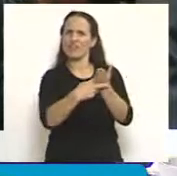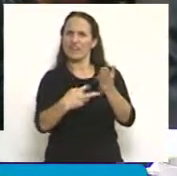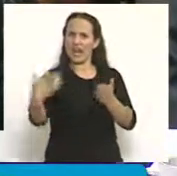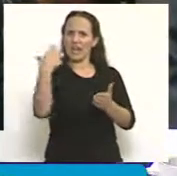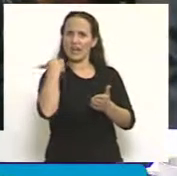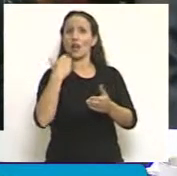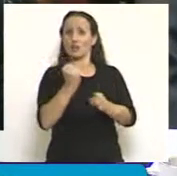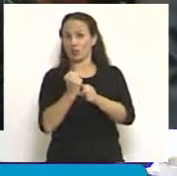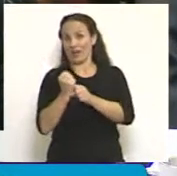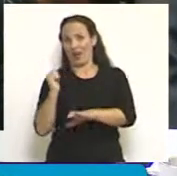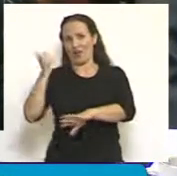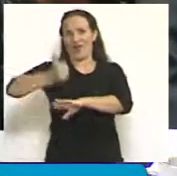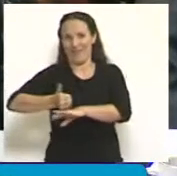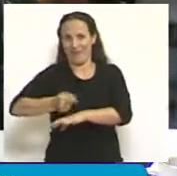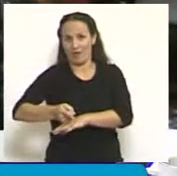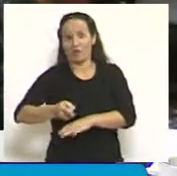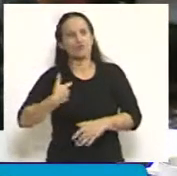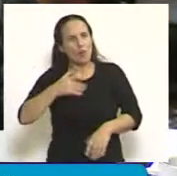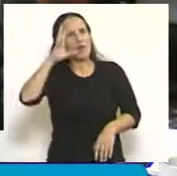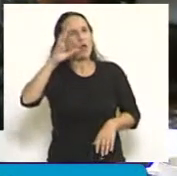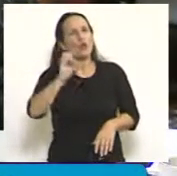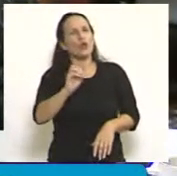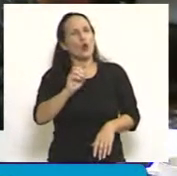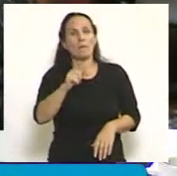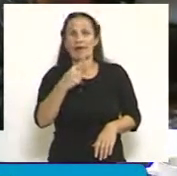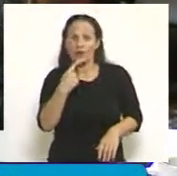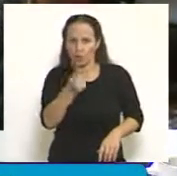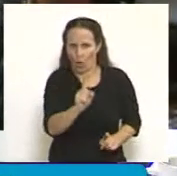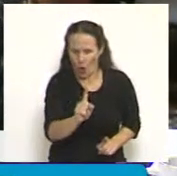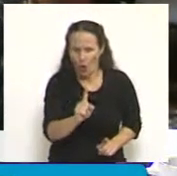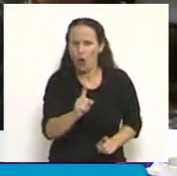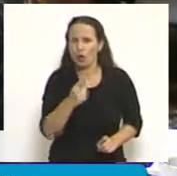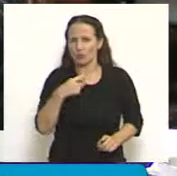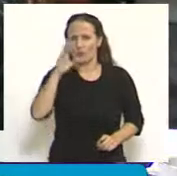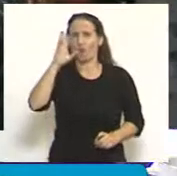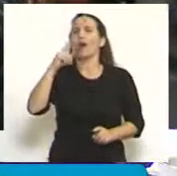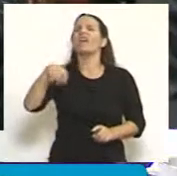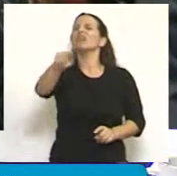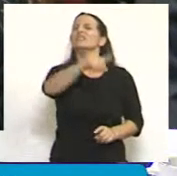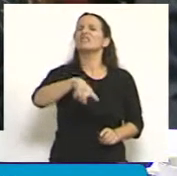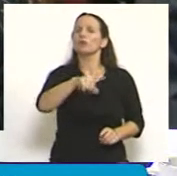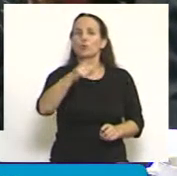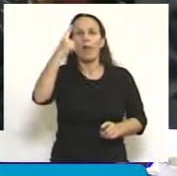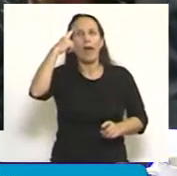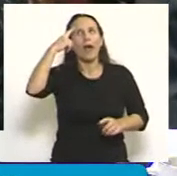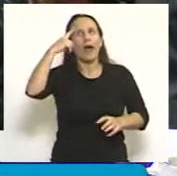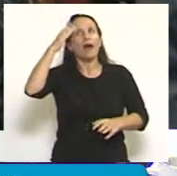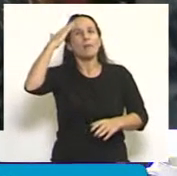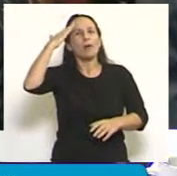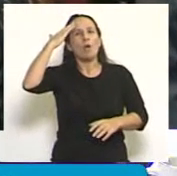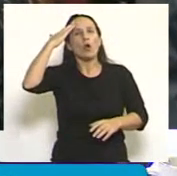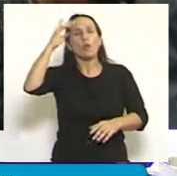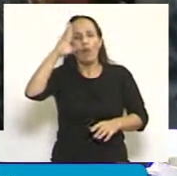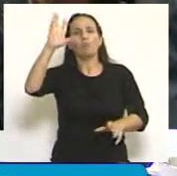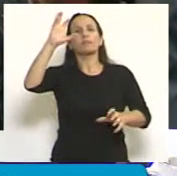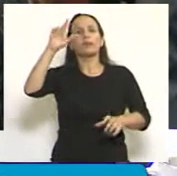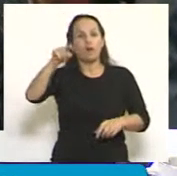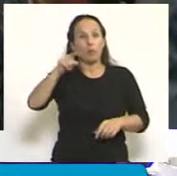muerte de un fiscal de la Nación, la muerte del fiscal Nisman,